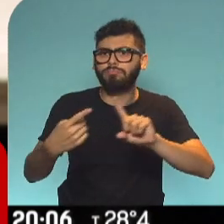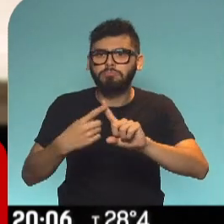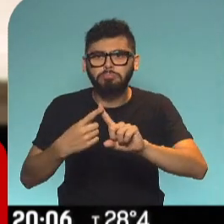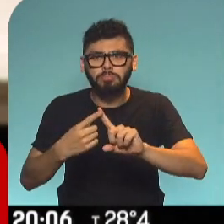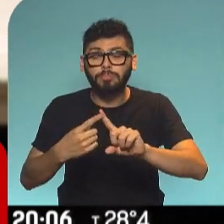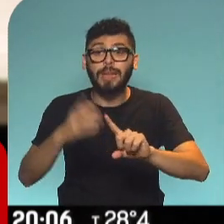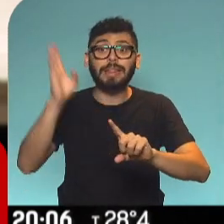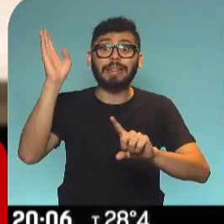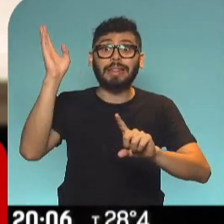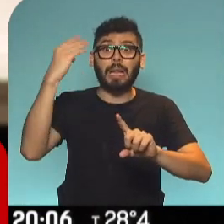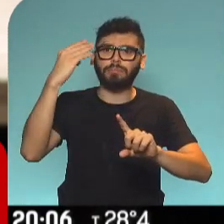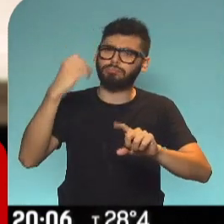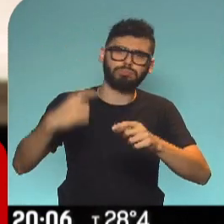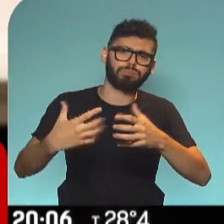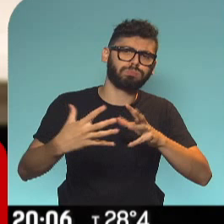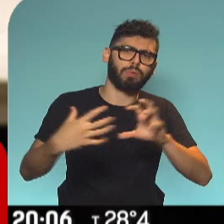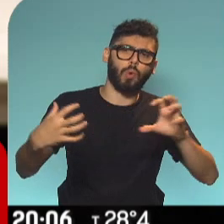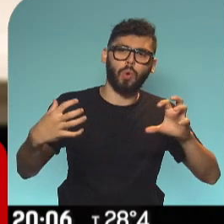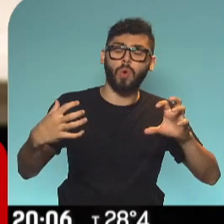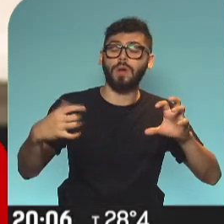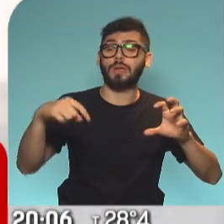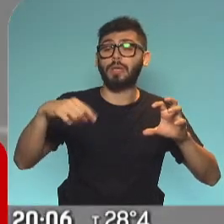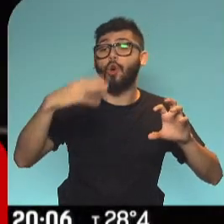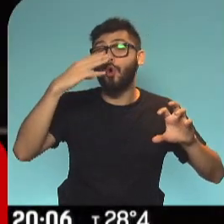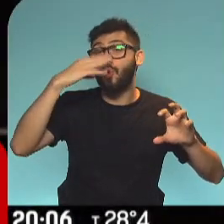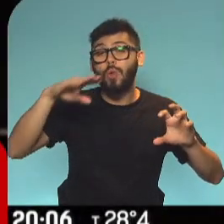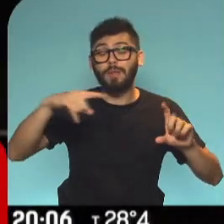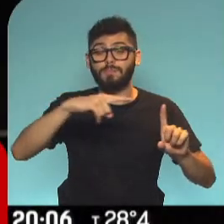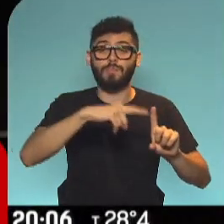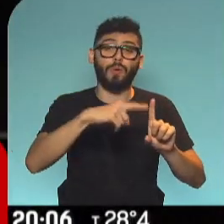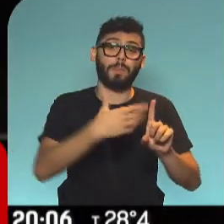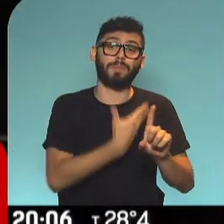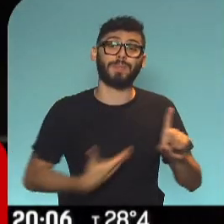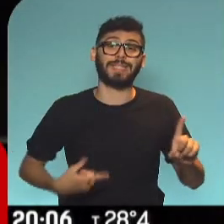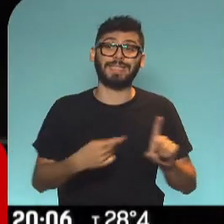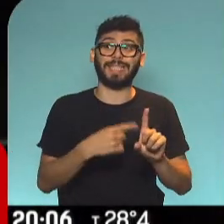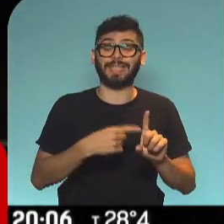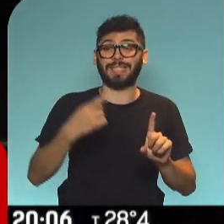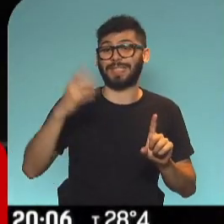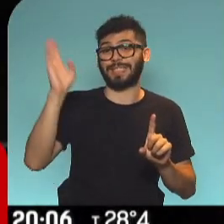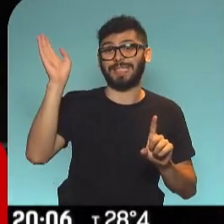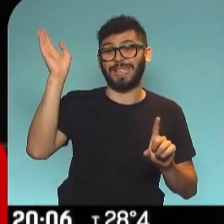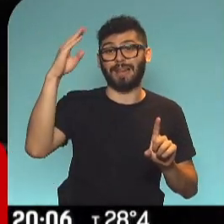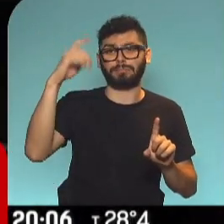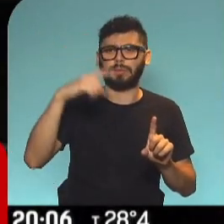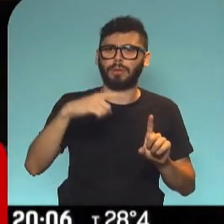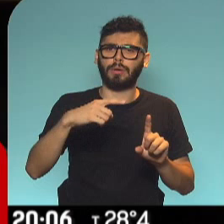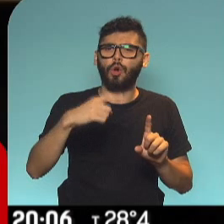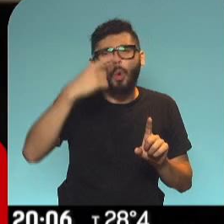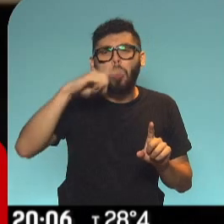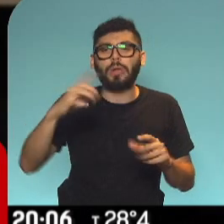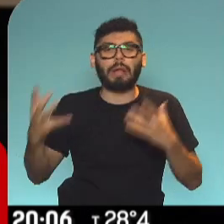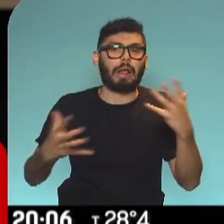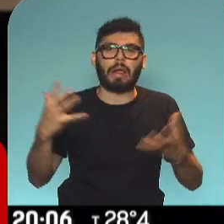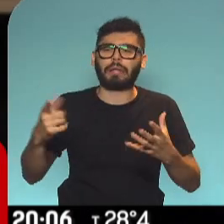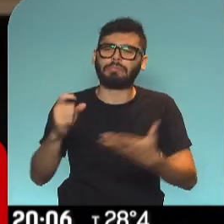y vemos que el último manotazo de ahogado que pegó el presidente republicano fue con esto de declarar a Cuba,